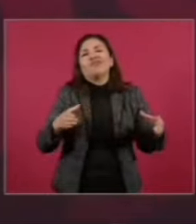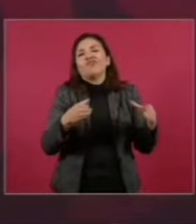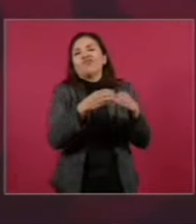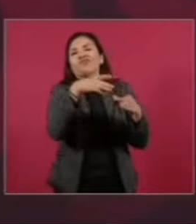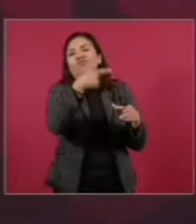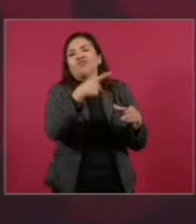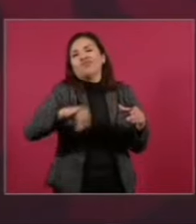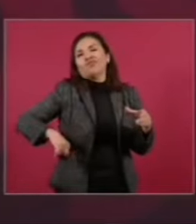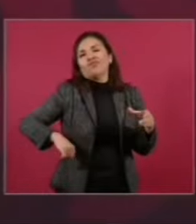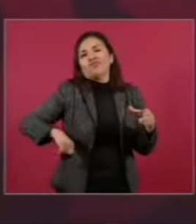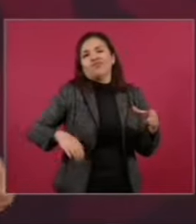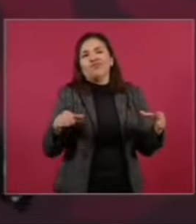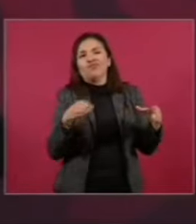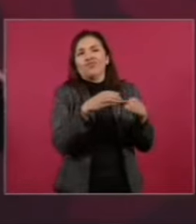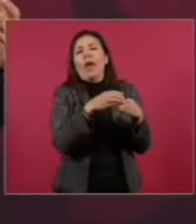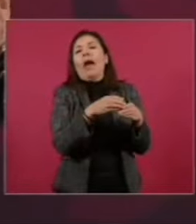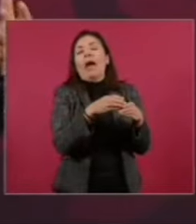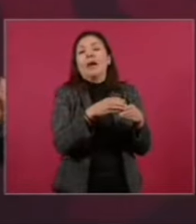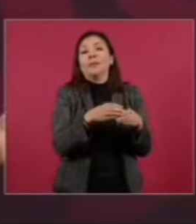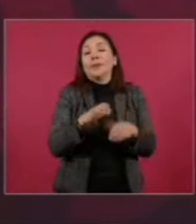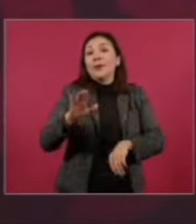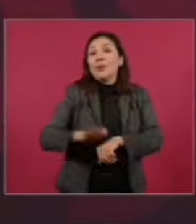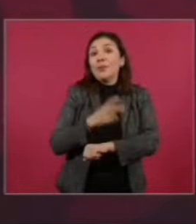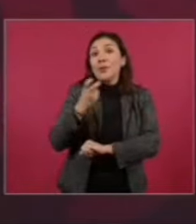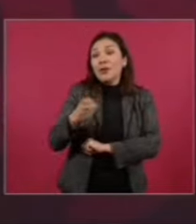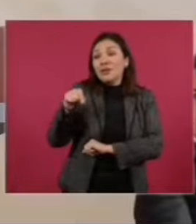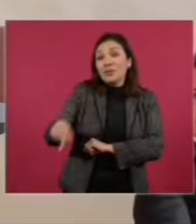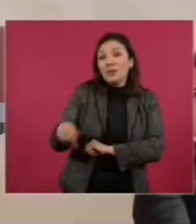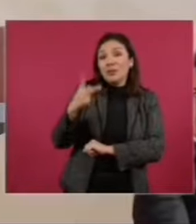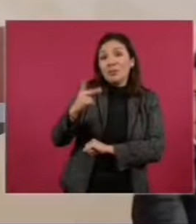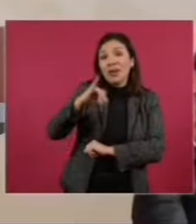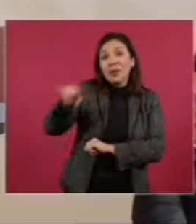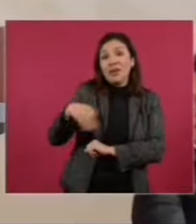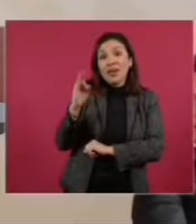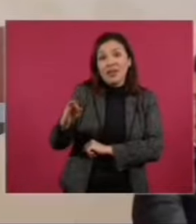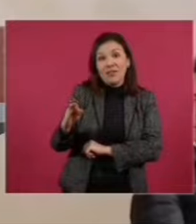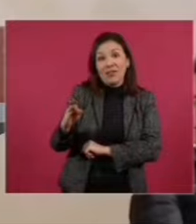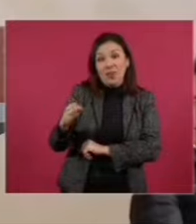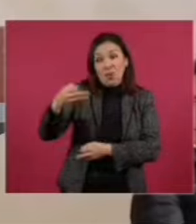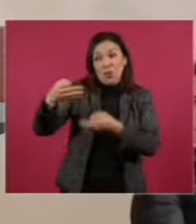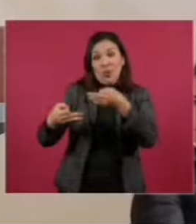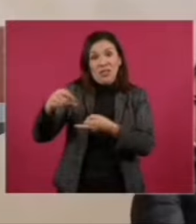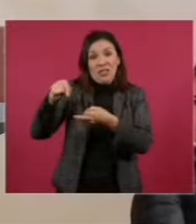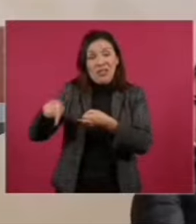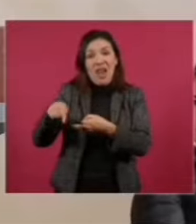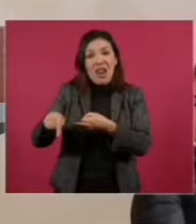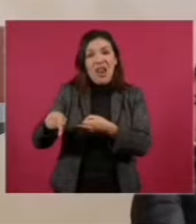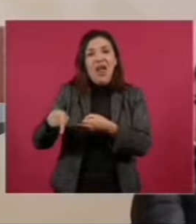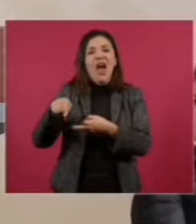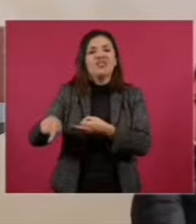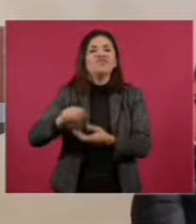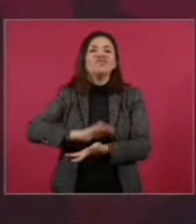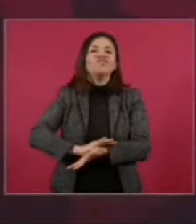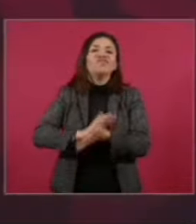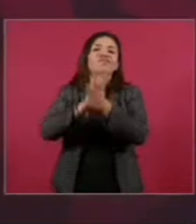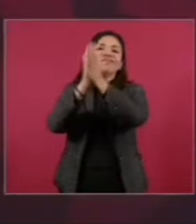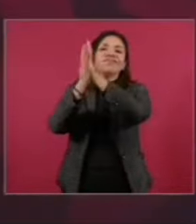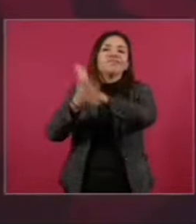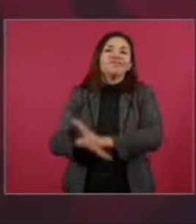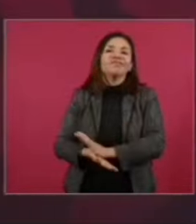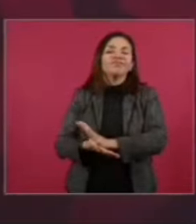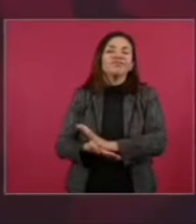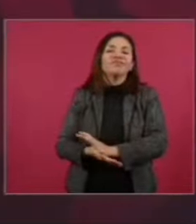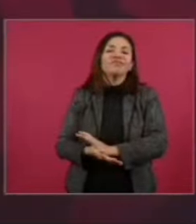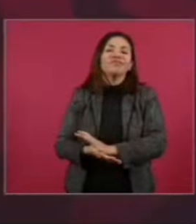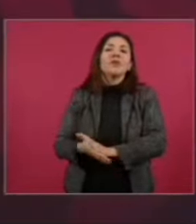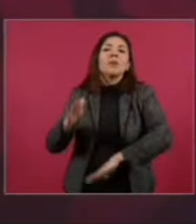Entonces, el Poder Judicial se convirtió en